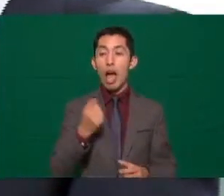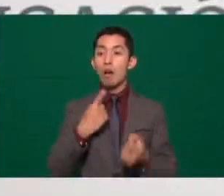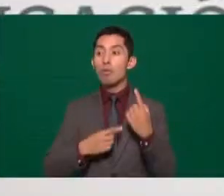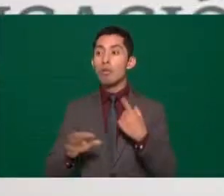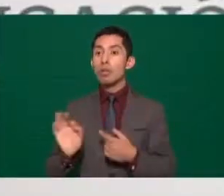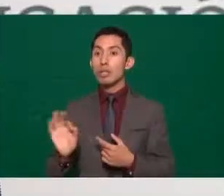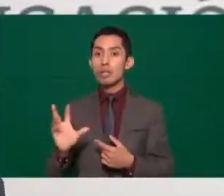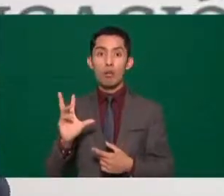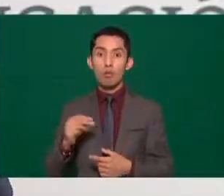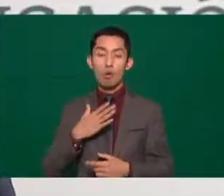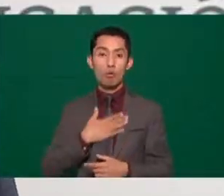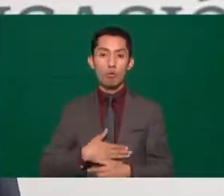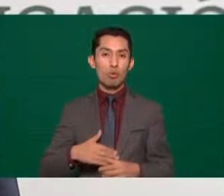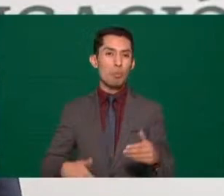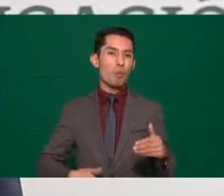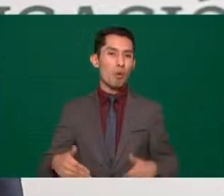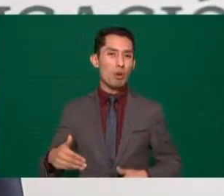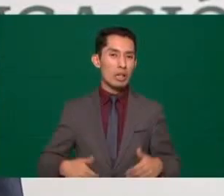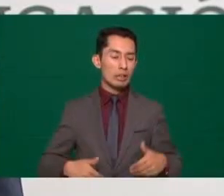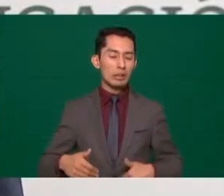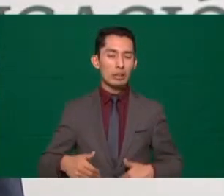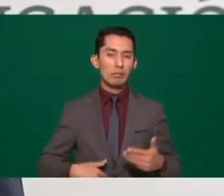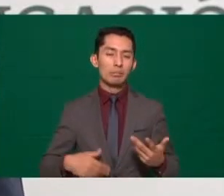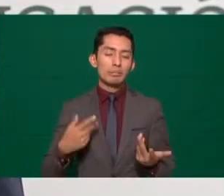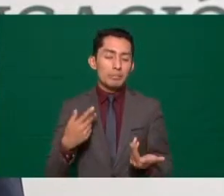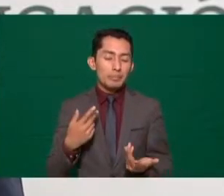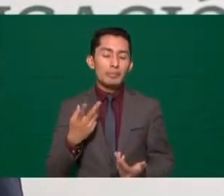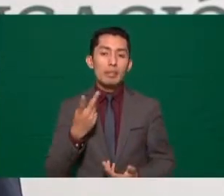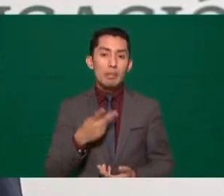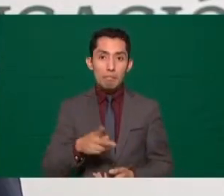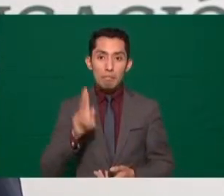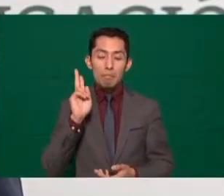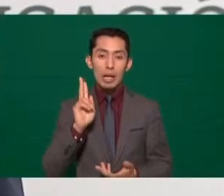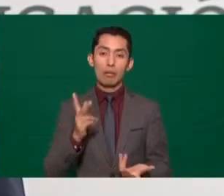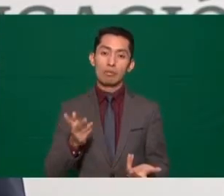pero ya es